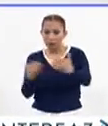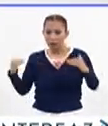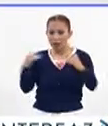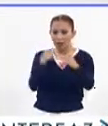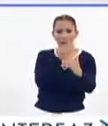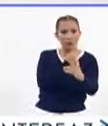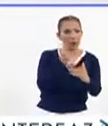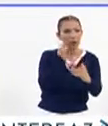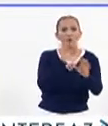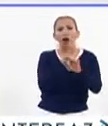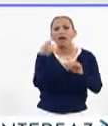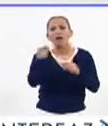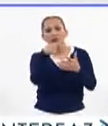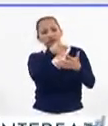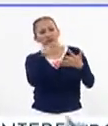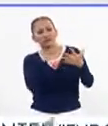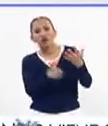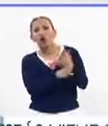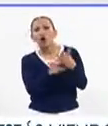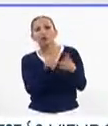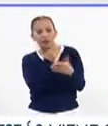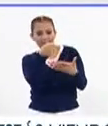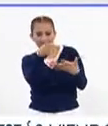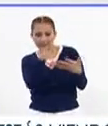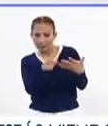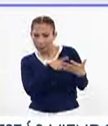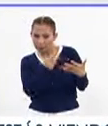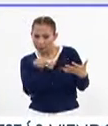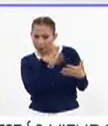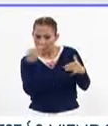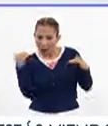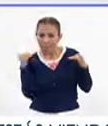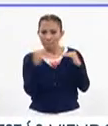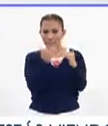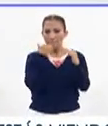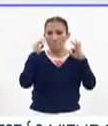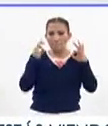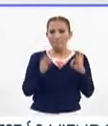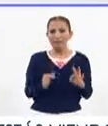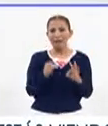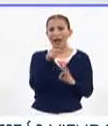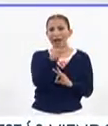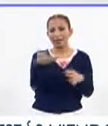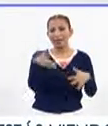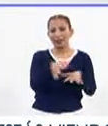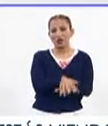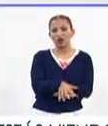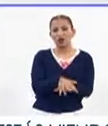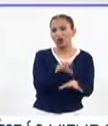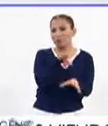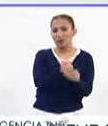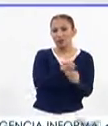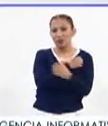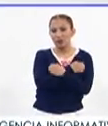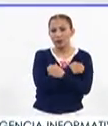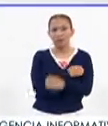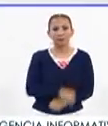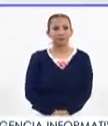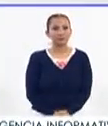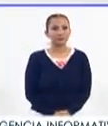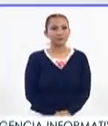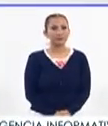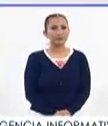de género. ¿Cuáles serían estos principales puntos para alcanzar, digamos, una inclusión integral en la educación?